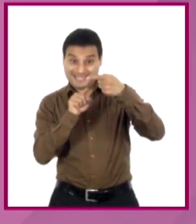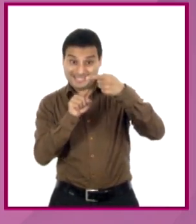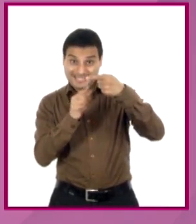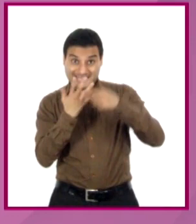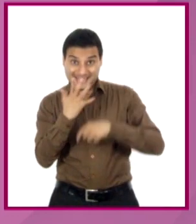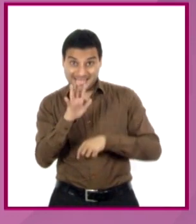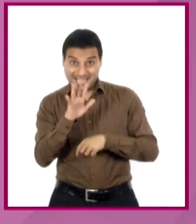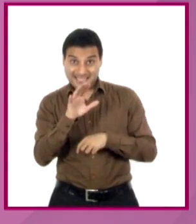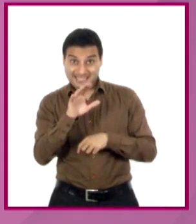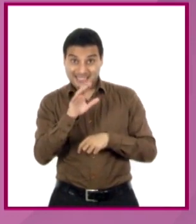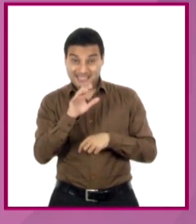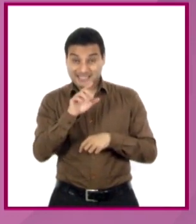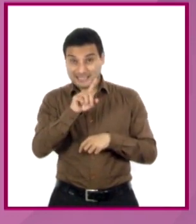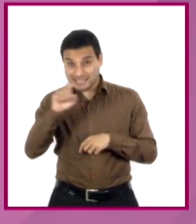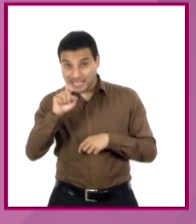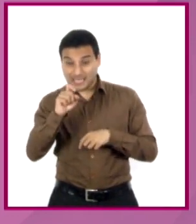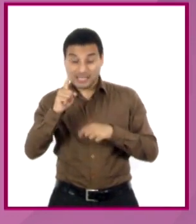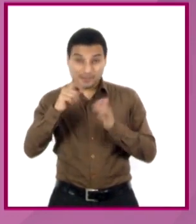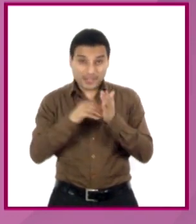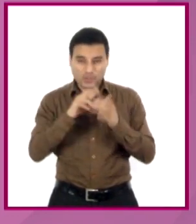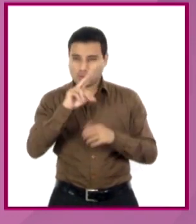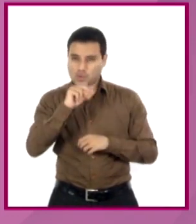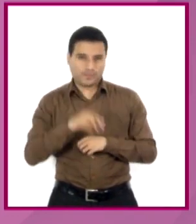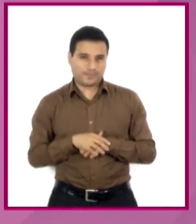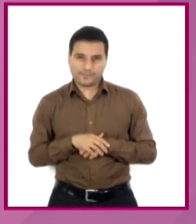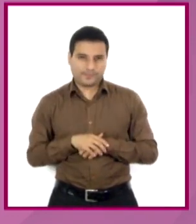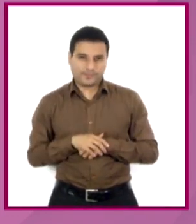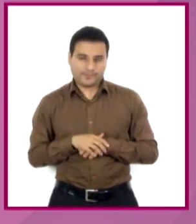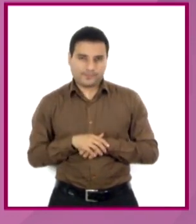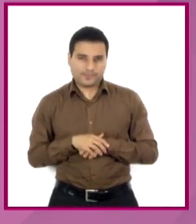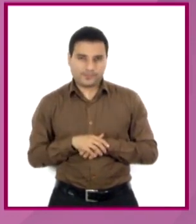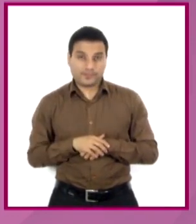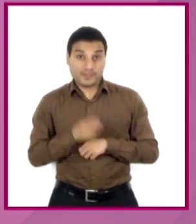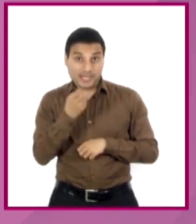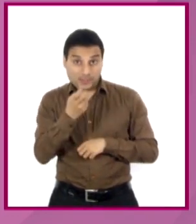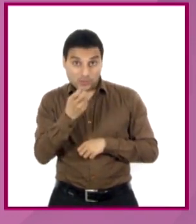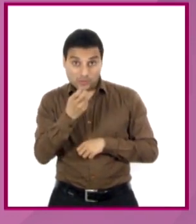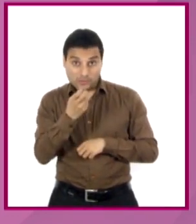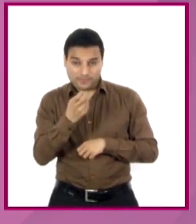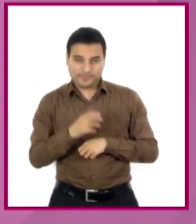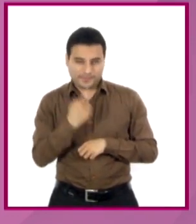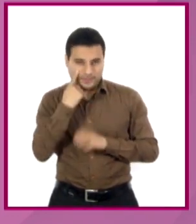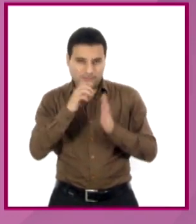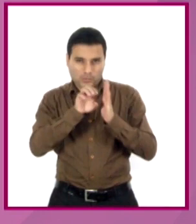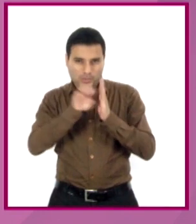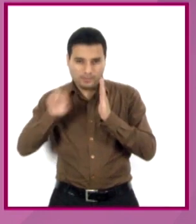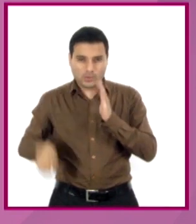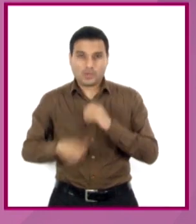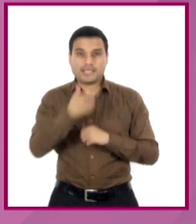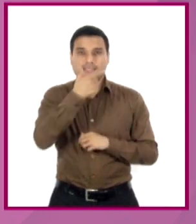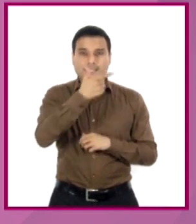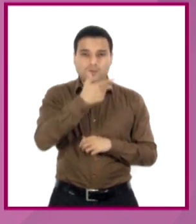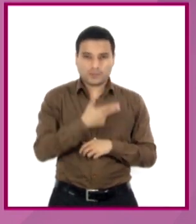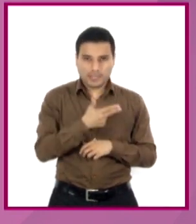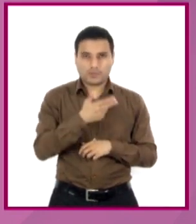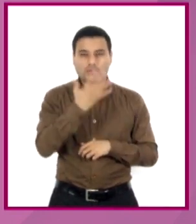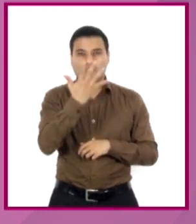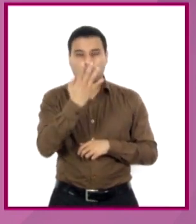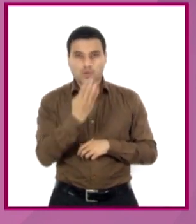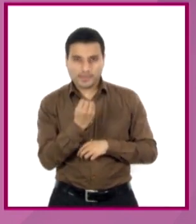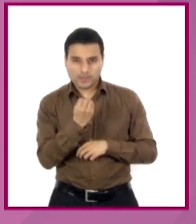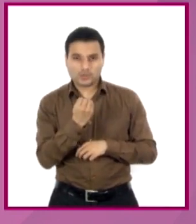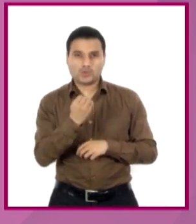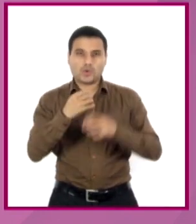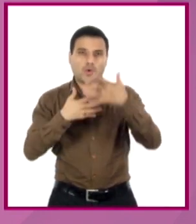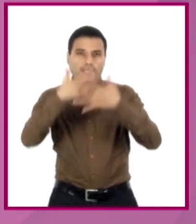10 y, por lo tanto, no son fracciones decimales. Por ejemplo, 7 octavos, 5 novenos o